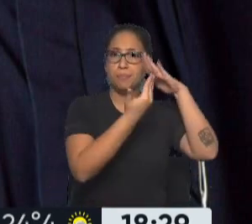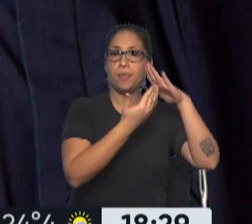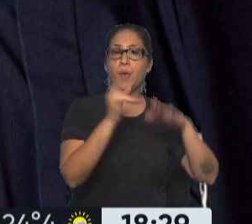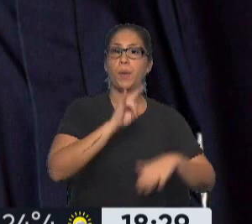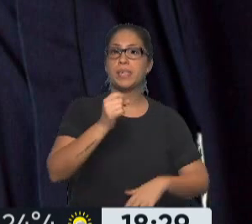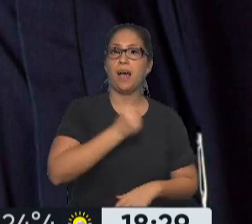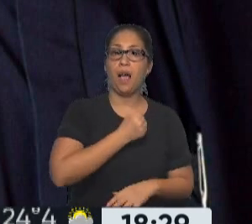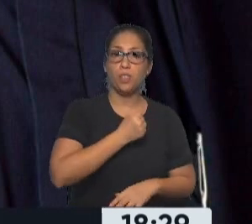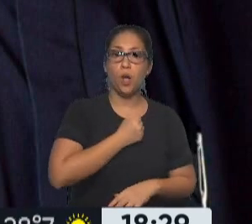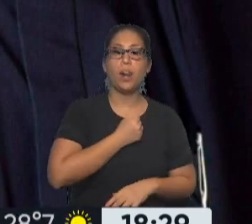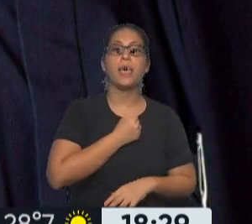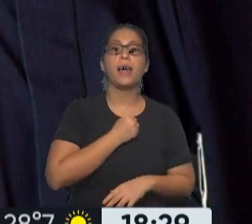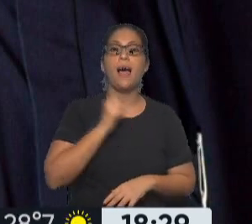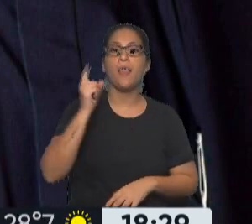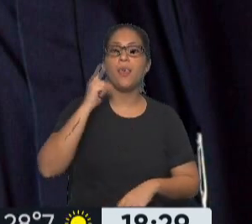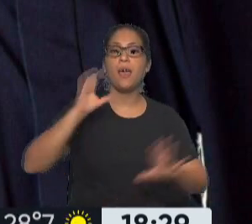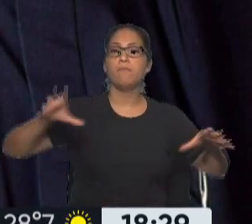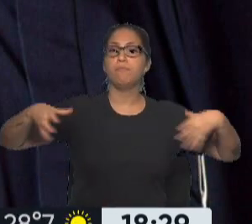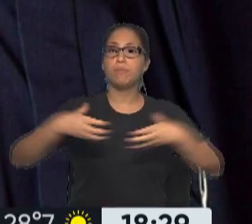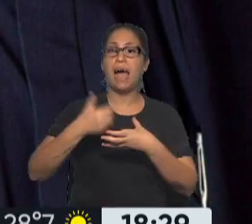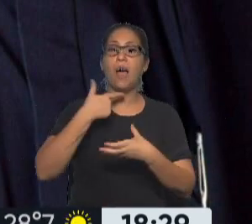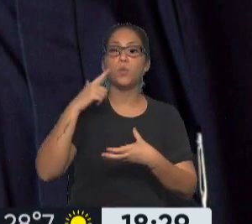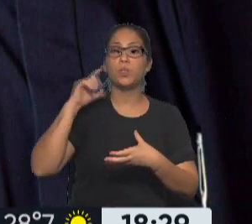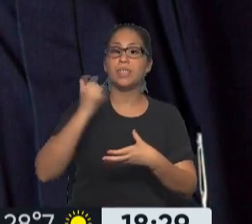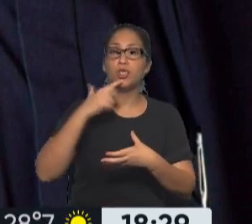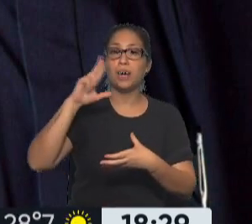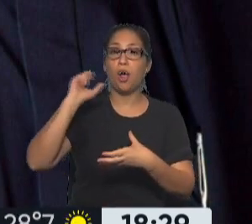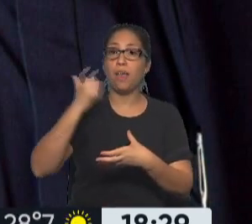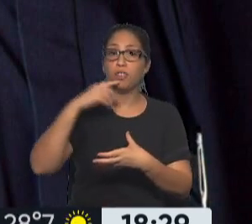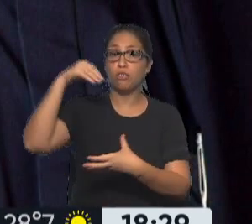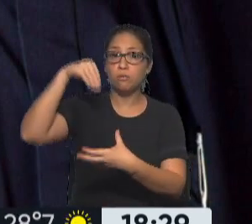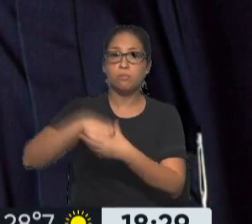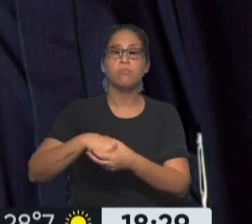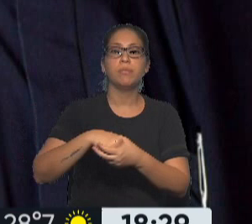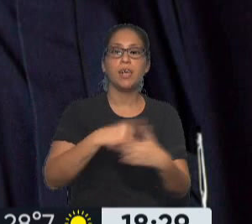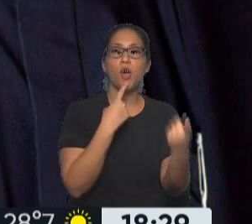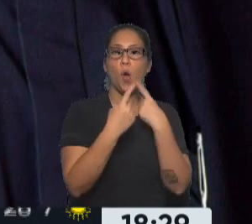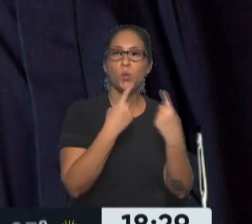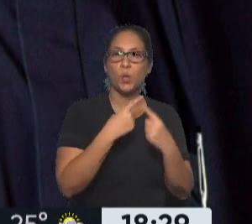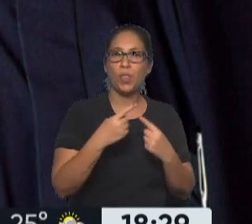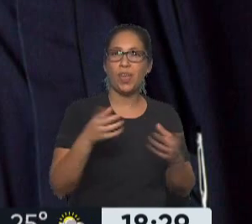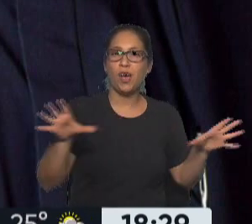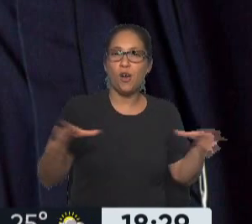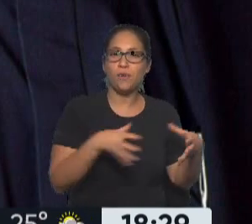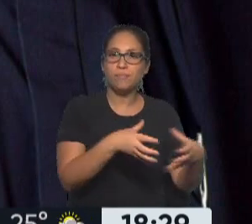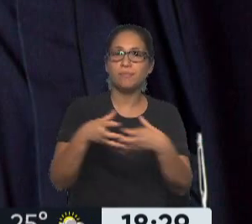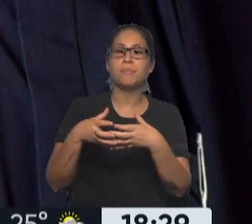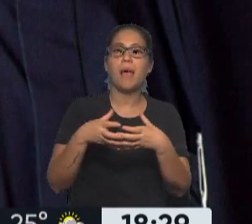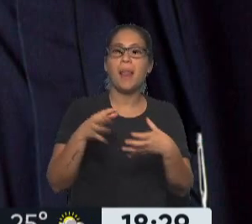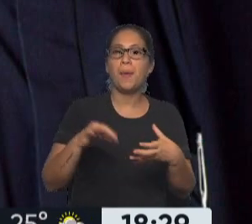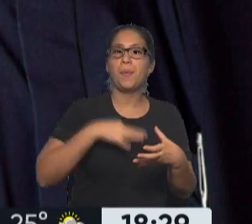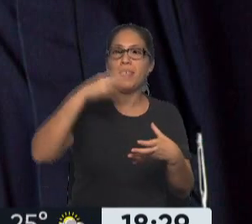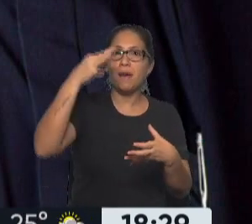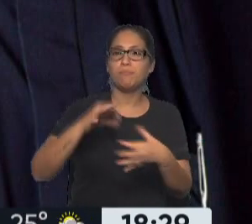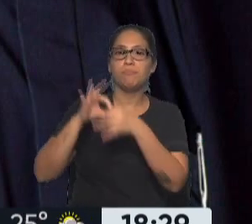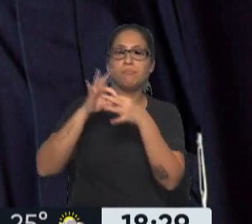Católica, vicario en la Orden de Agustín Recoletos y consultor de la Congregación para los Institutos de Vida Consagrada nombrado